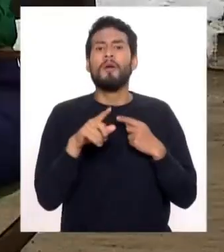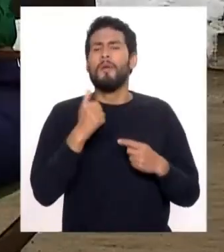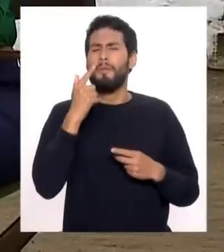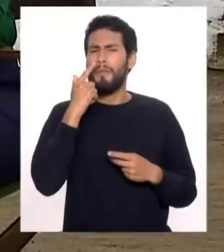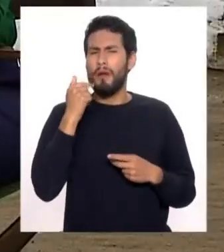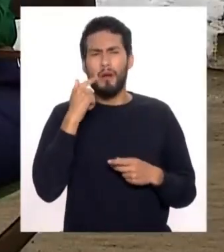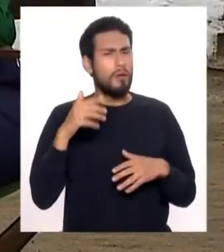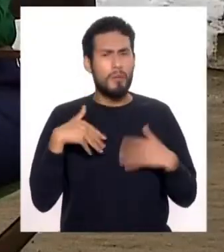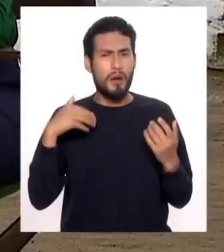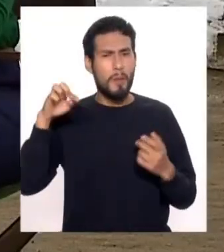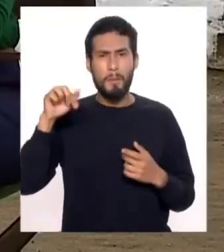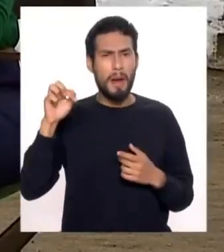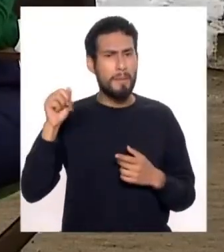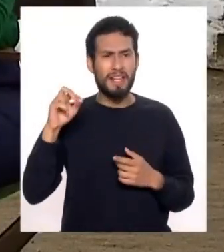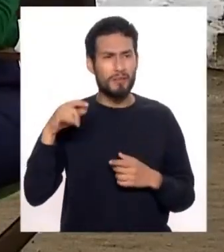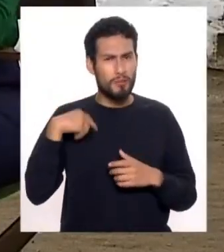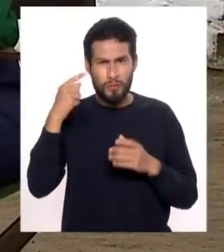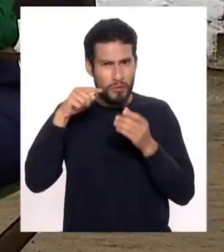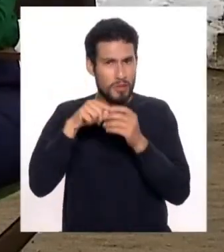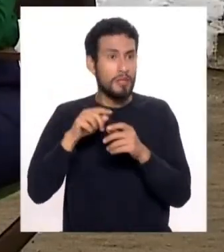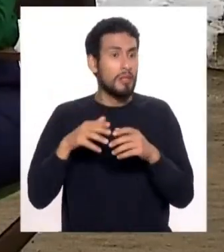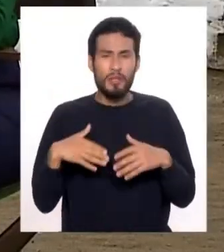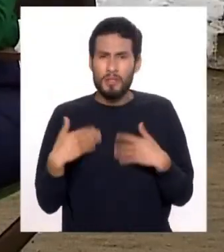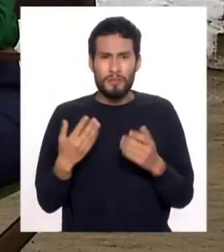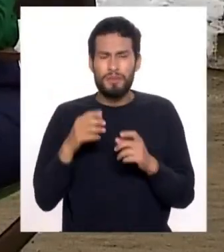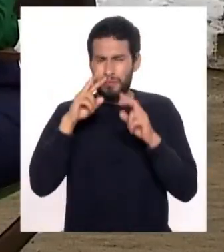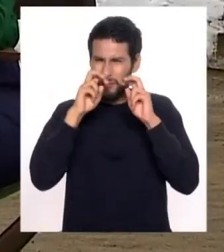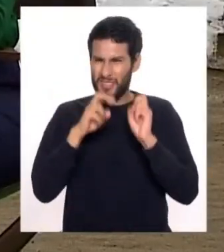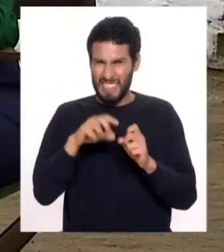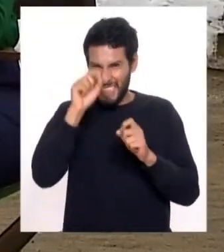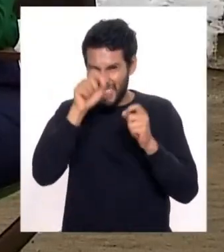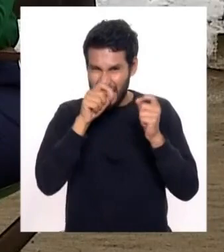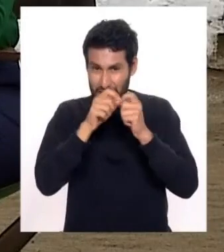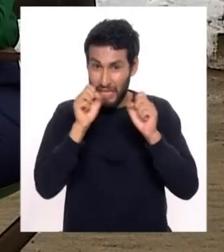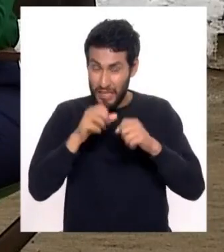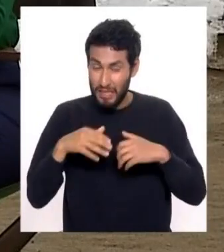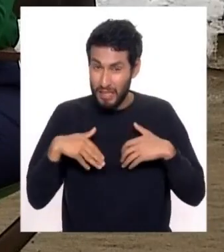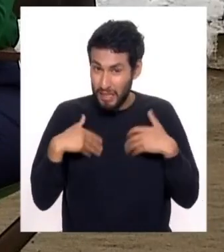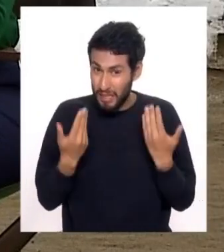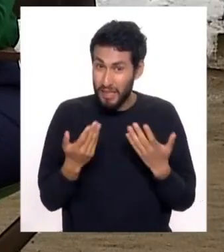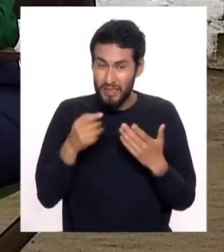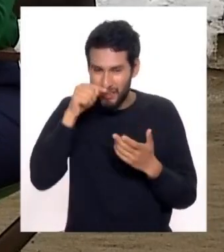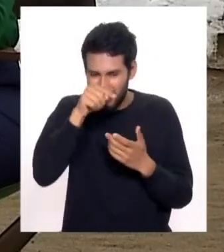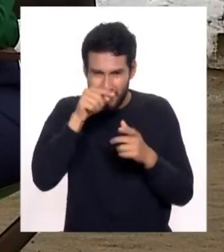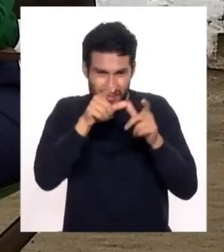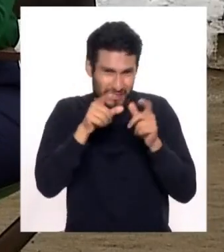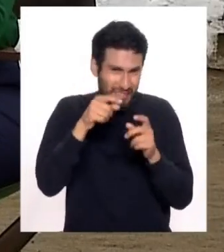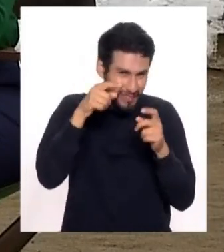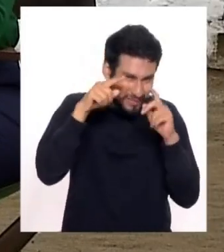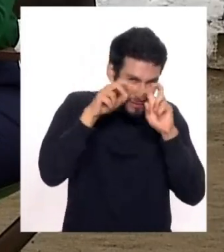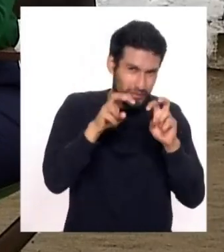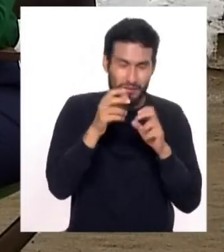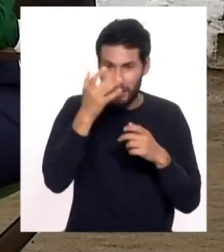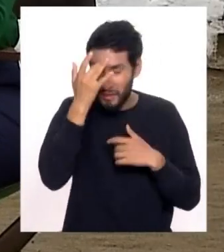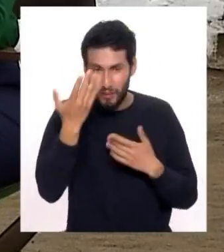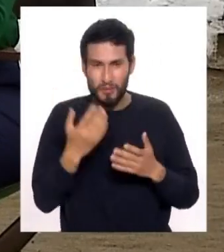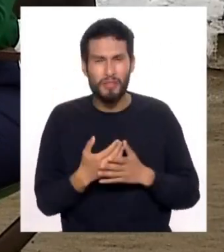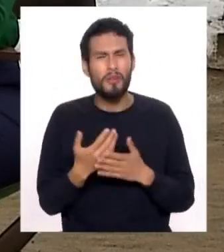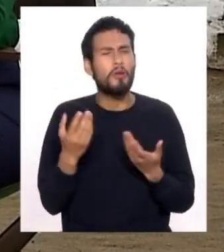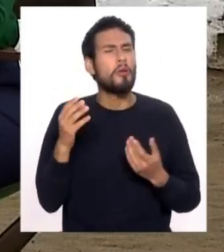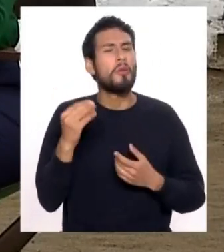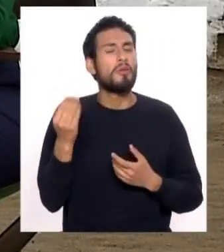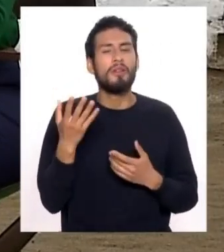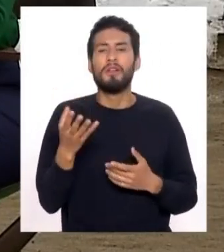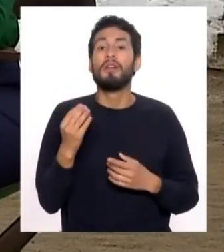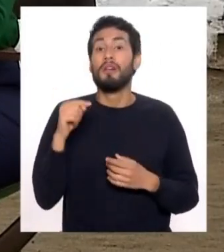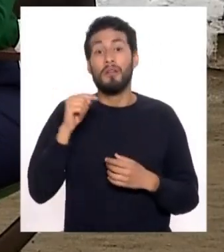los hombres no se puede hacer un Papanicolaou general. O sea, no existe un examen ideal para decir, aquí hay lesión, aquí hay enfermedad, sobre todo cuando